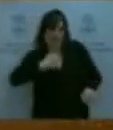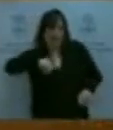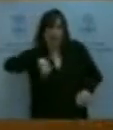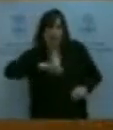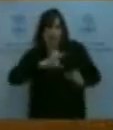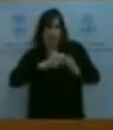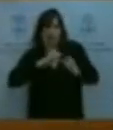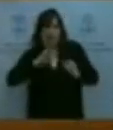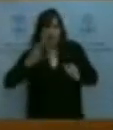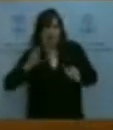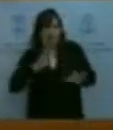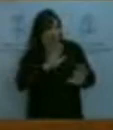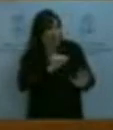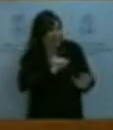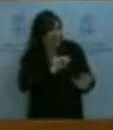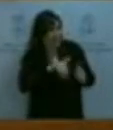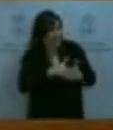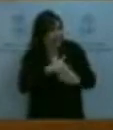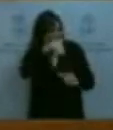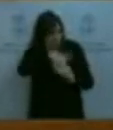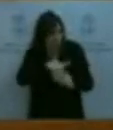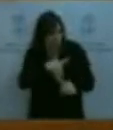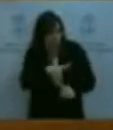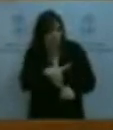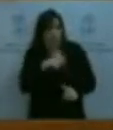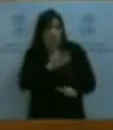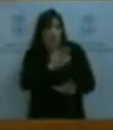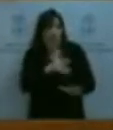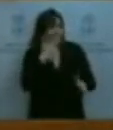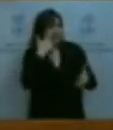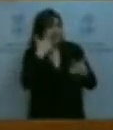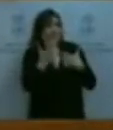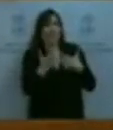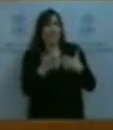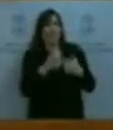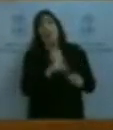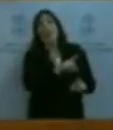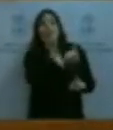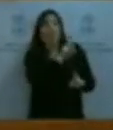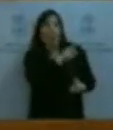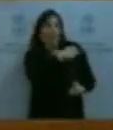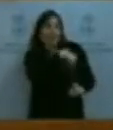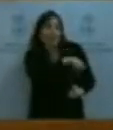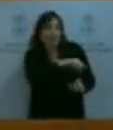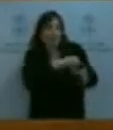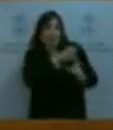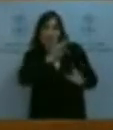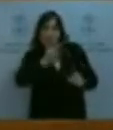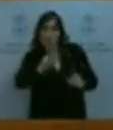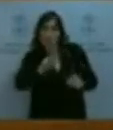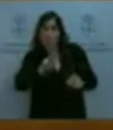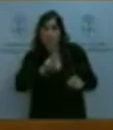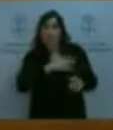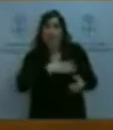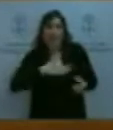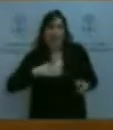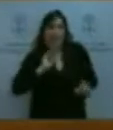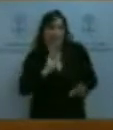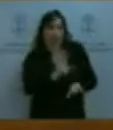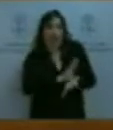espectáculo cuanto menos llamativo que las preguntas que ustedes se supone debieran hacer a los consejeros de Gobierno o al propio presidente cuando les